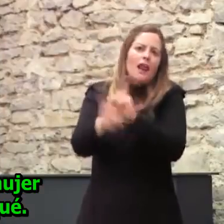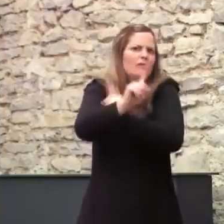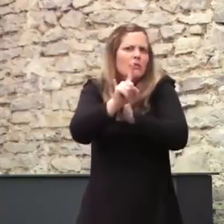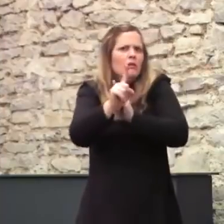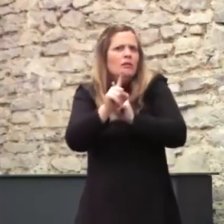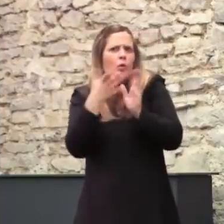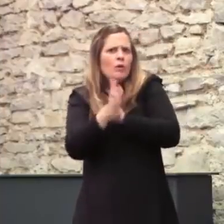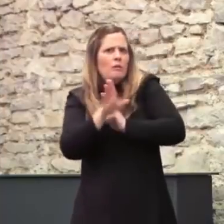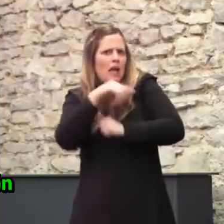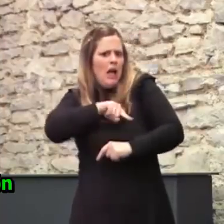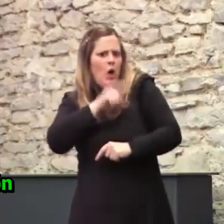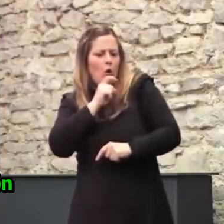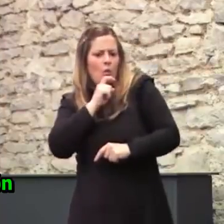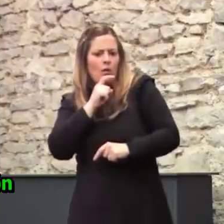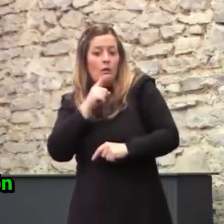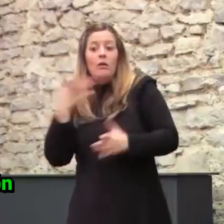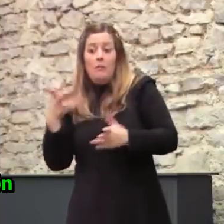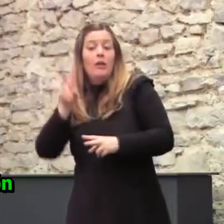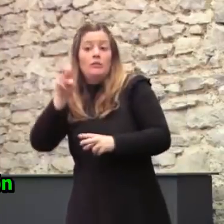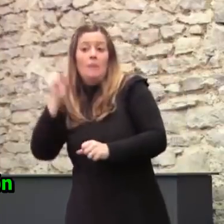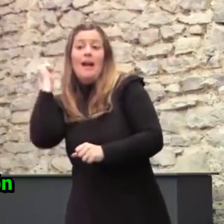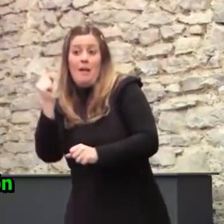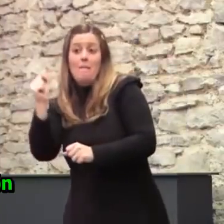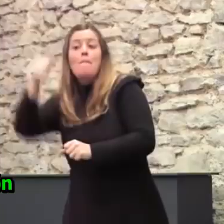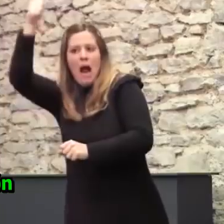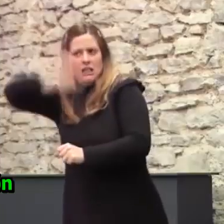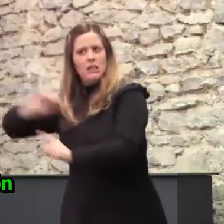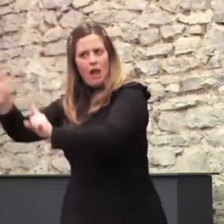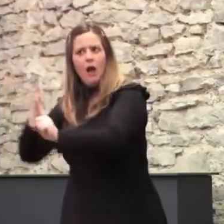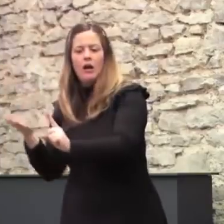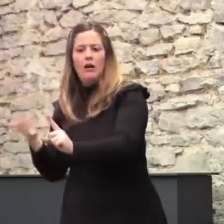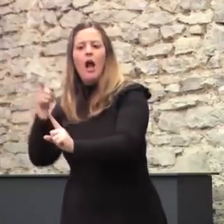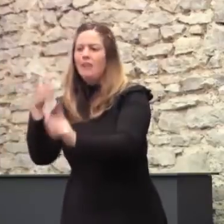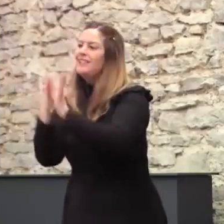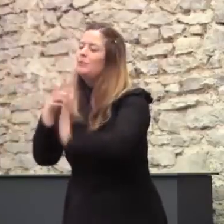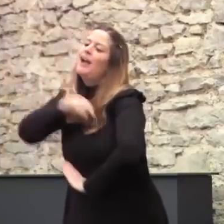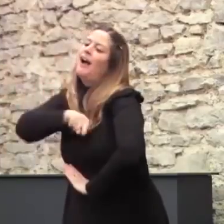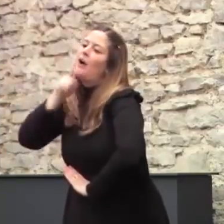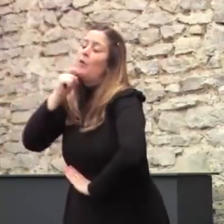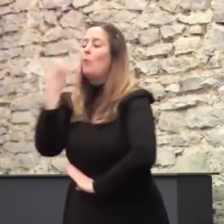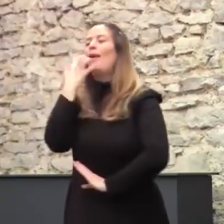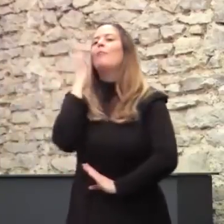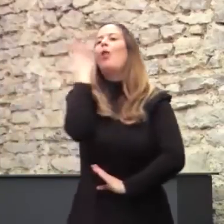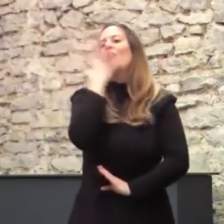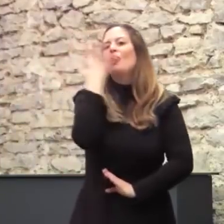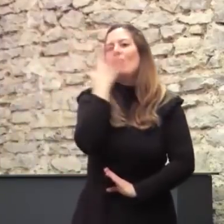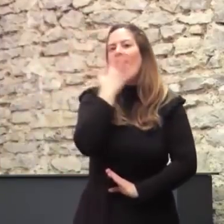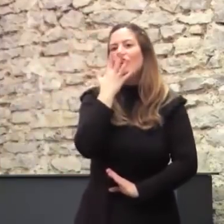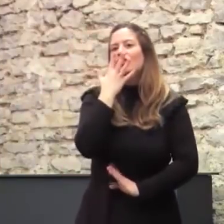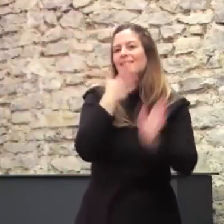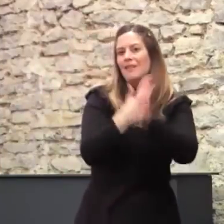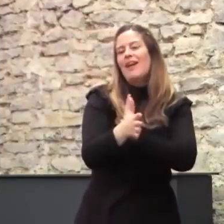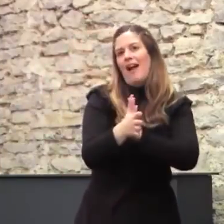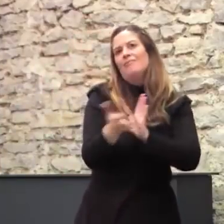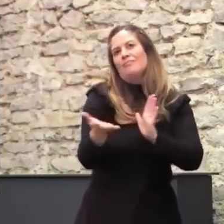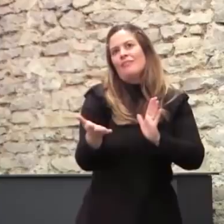qué. Y claro, no hay ninguna justificación para matar a nadie. Por ejemplo, los celos no son un motivo para asesinar a alguien,